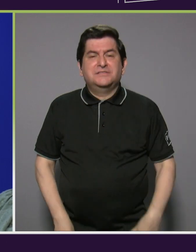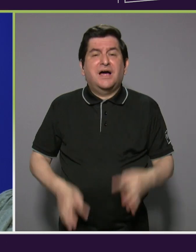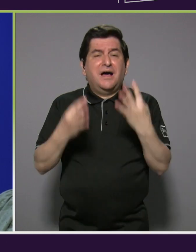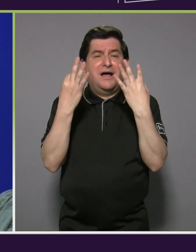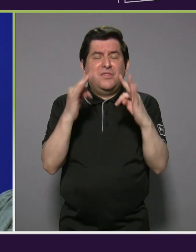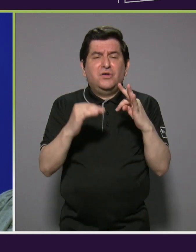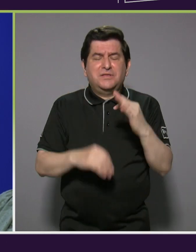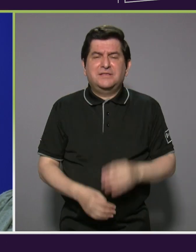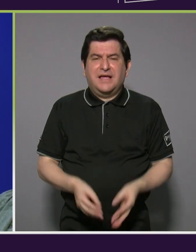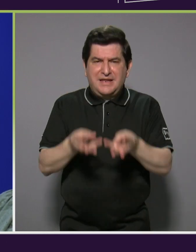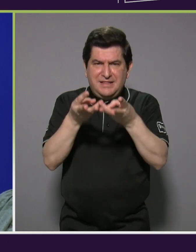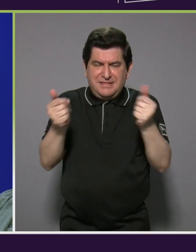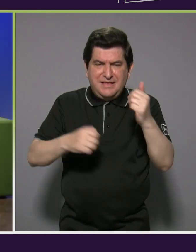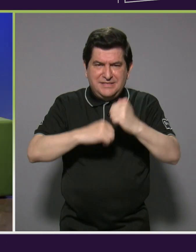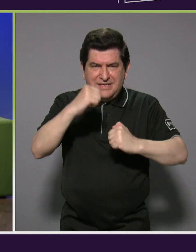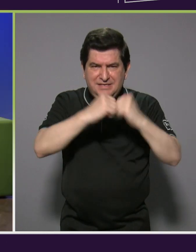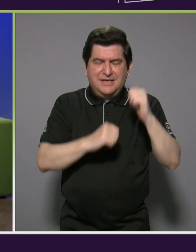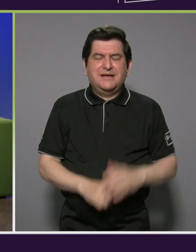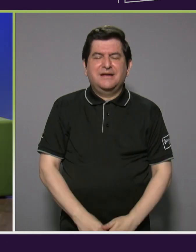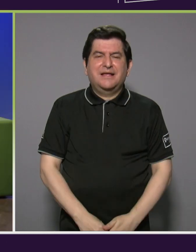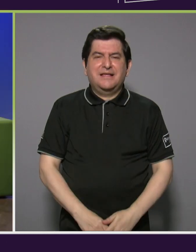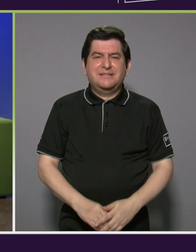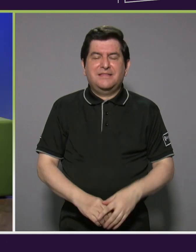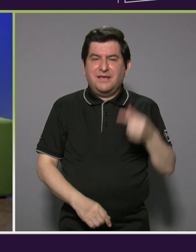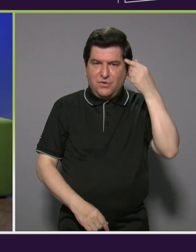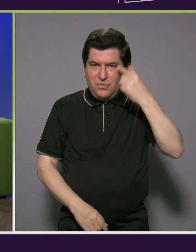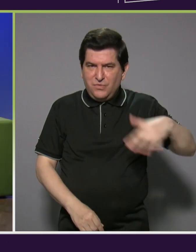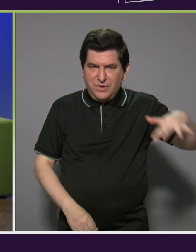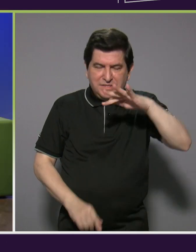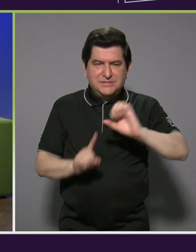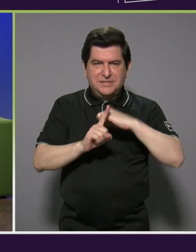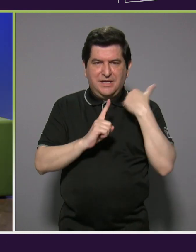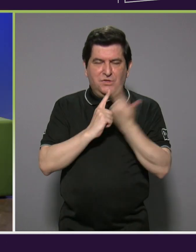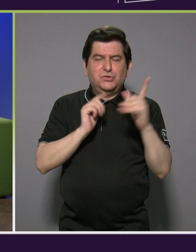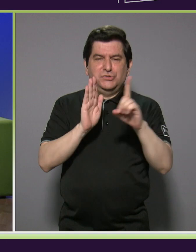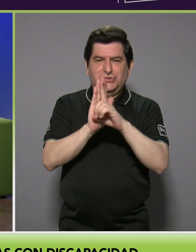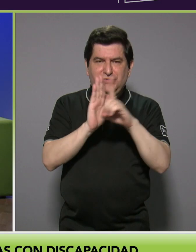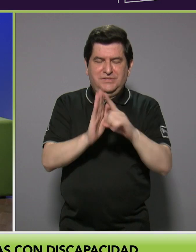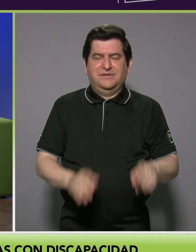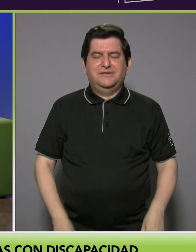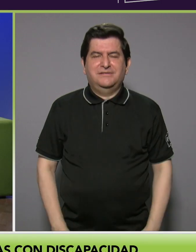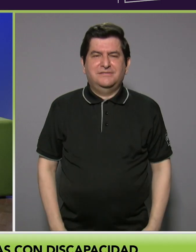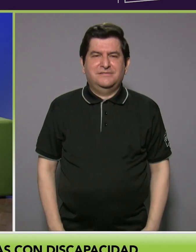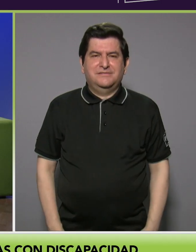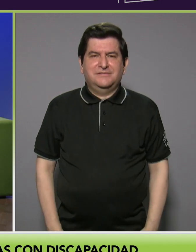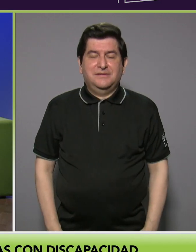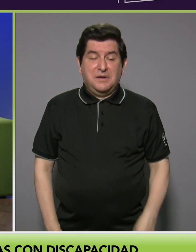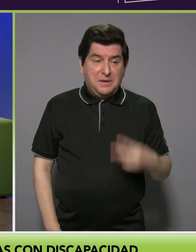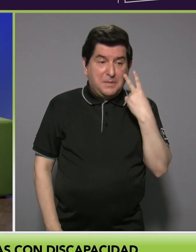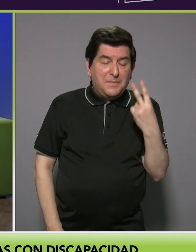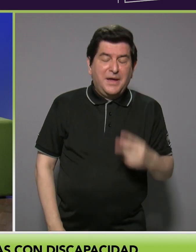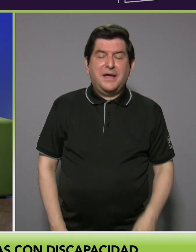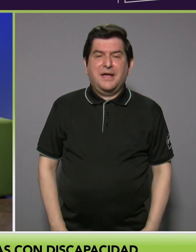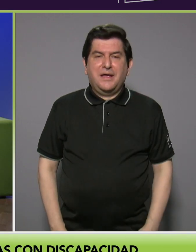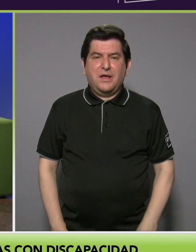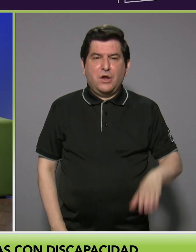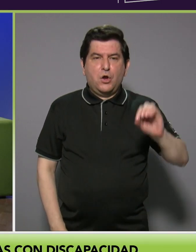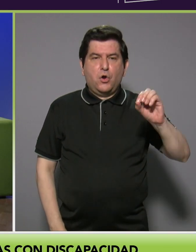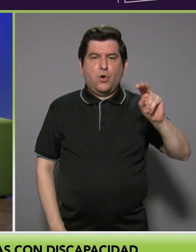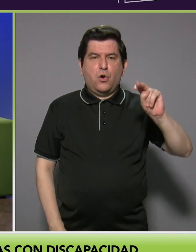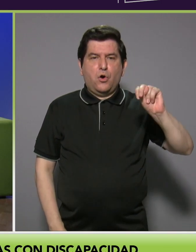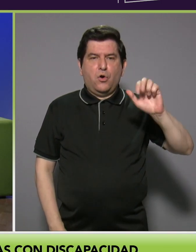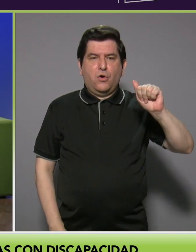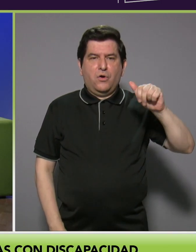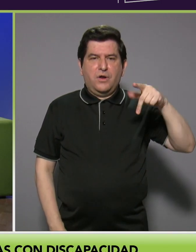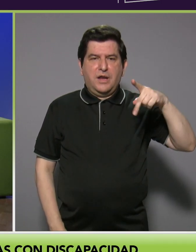de desestructurar el Estado social de derecho. Entonces, por otro lado, vemos un CONAPDIS con los